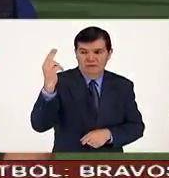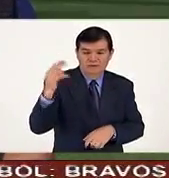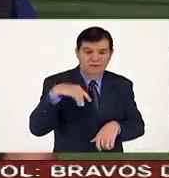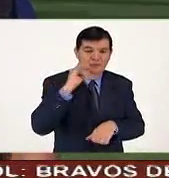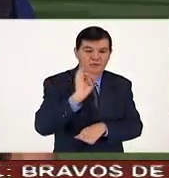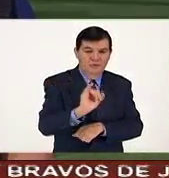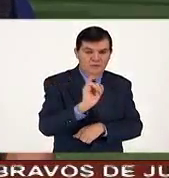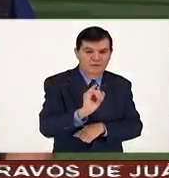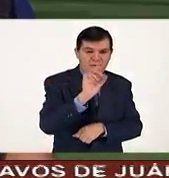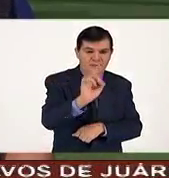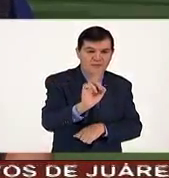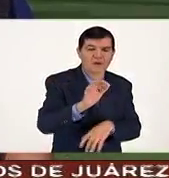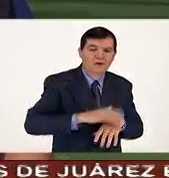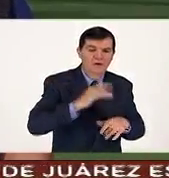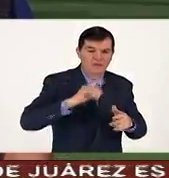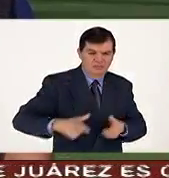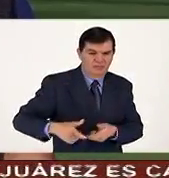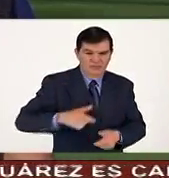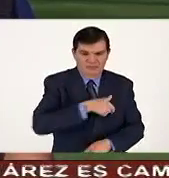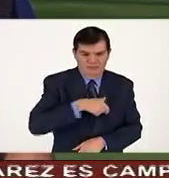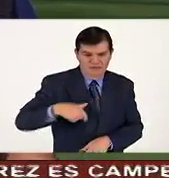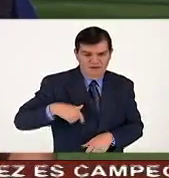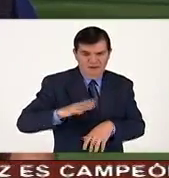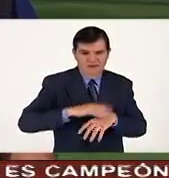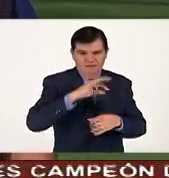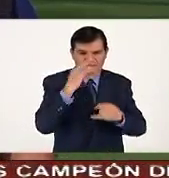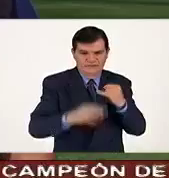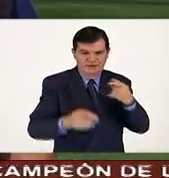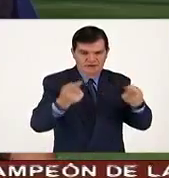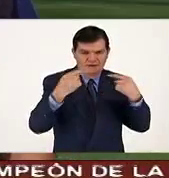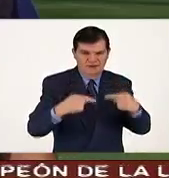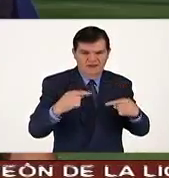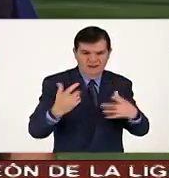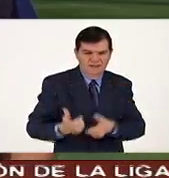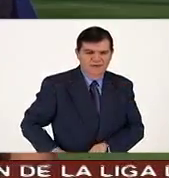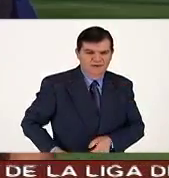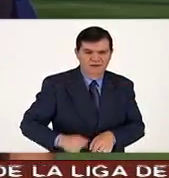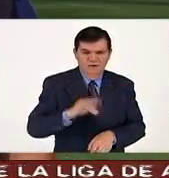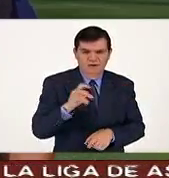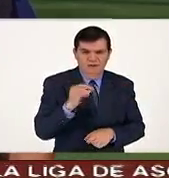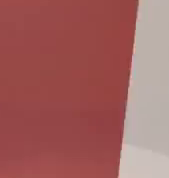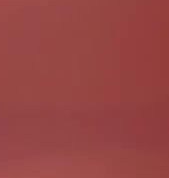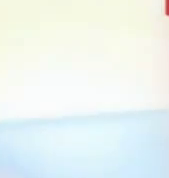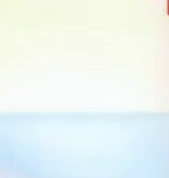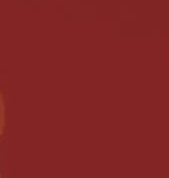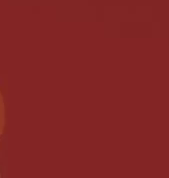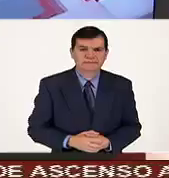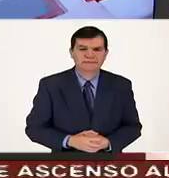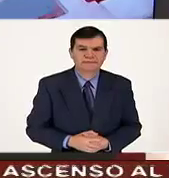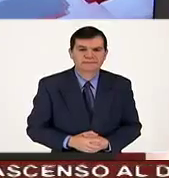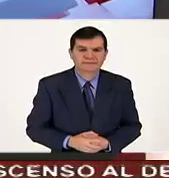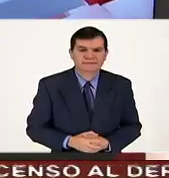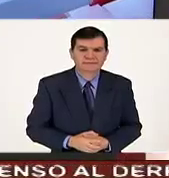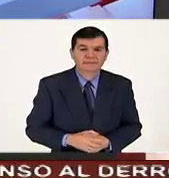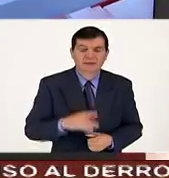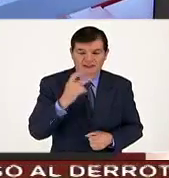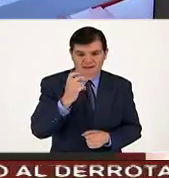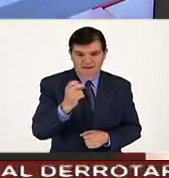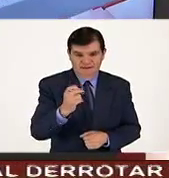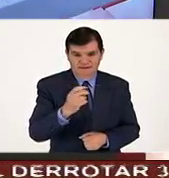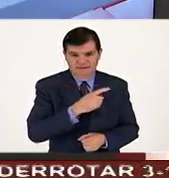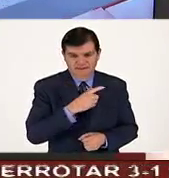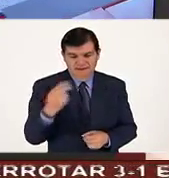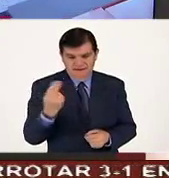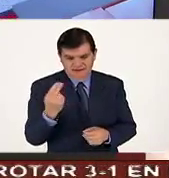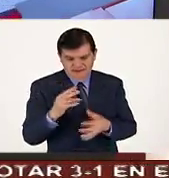próximo jueves y domingo a los Tigres en la gran final de la Liga MX. Para México al Día, Jorge Rubio. Y justamente se tiene que